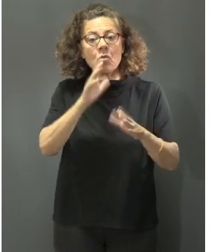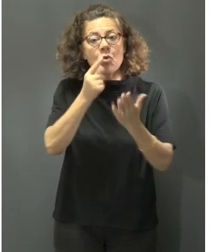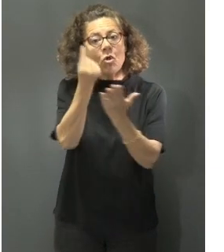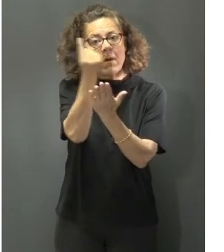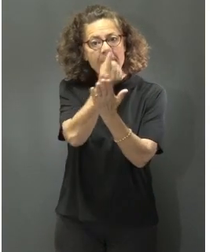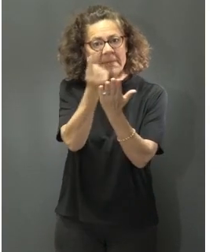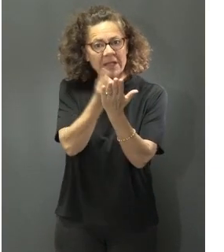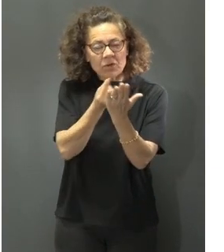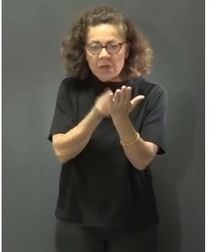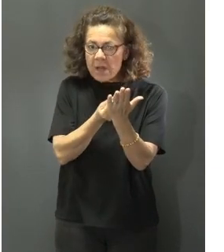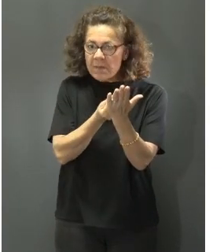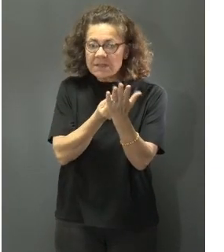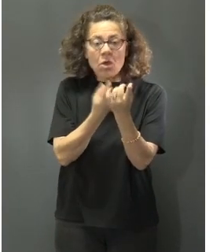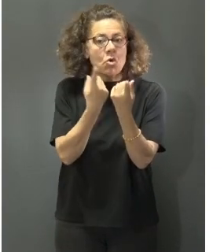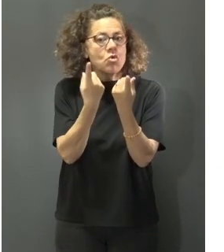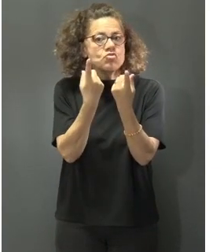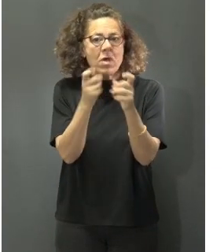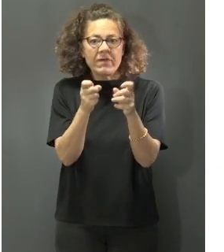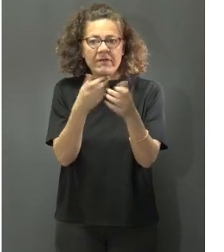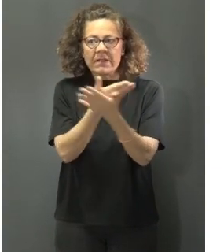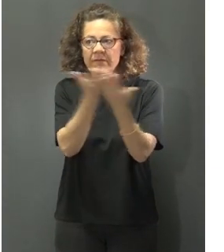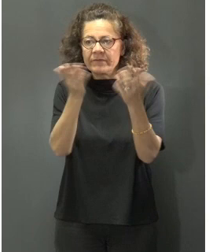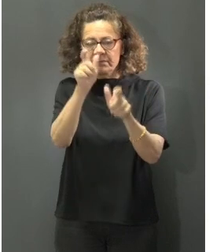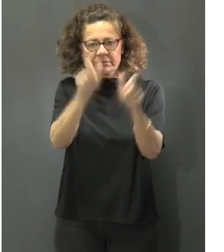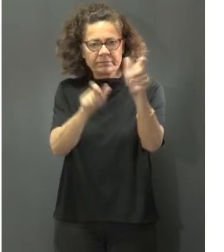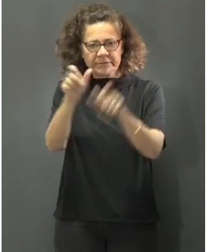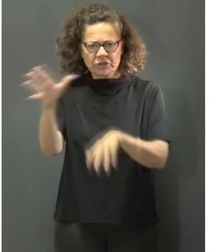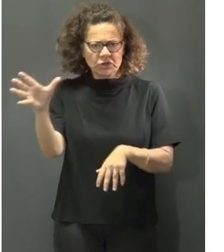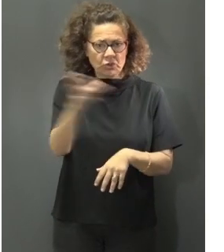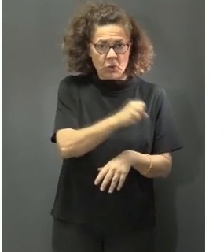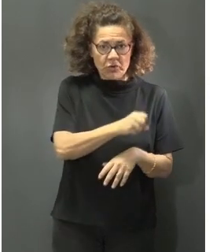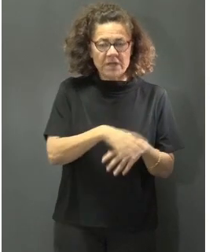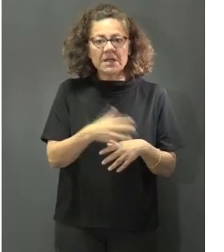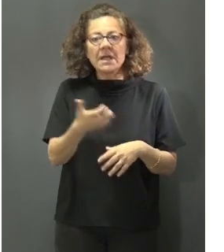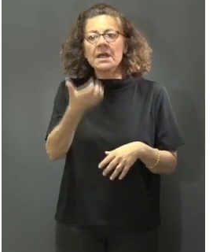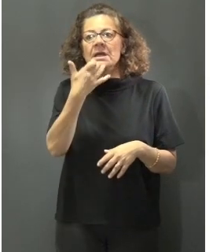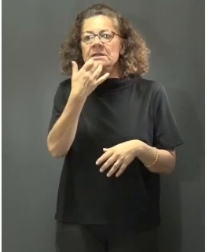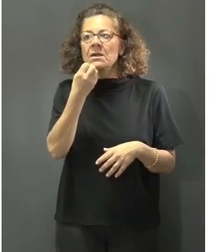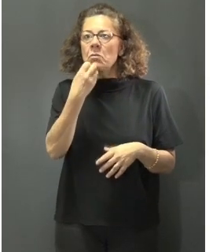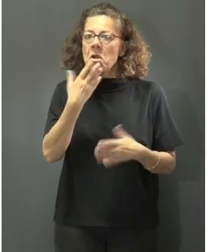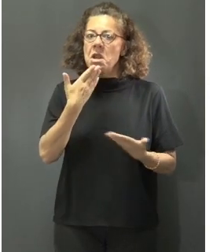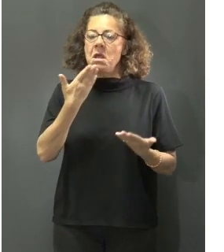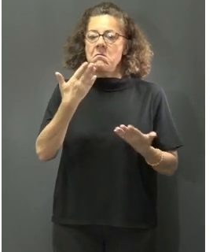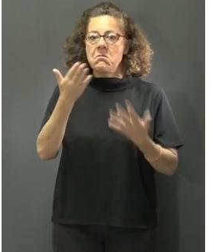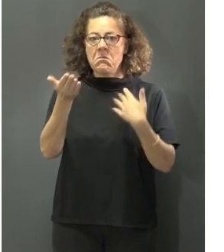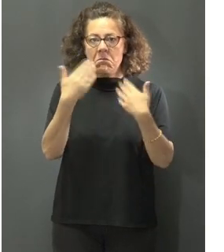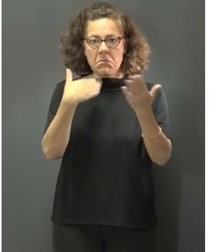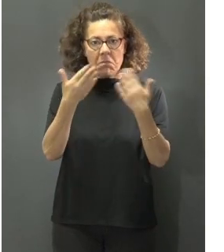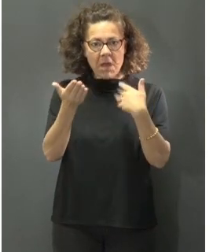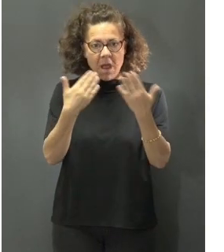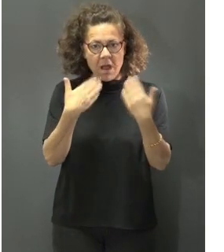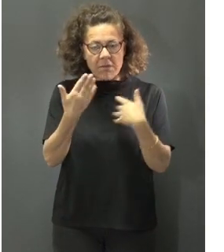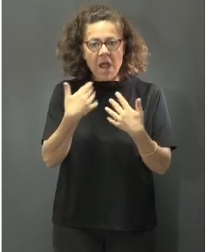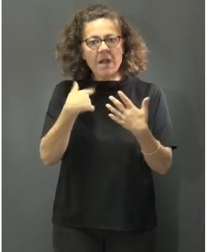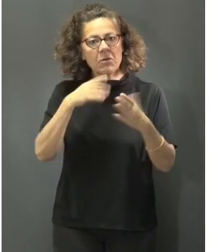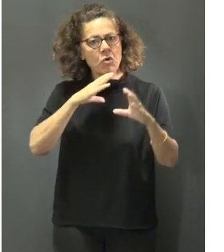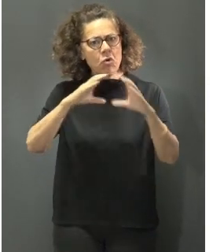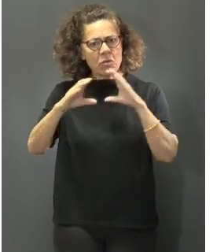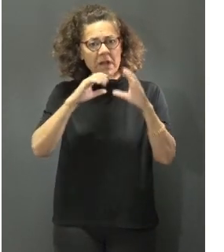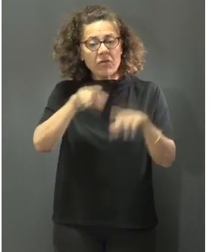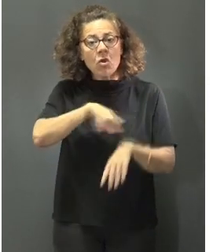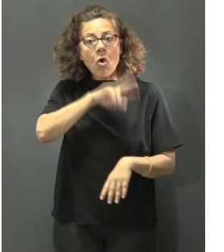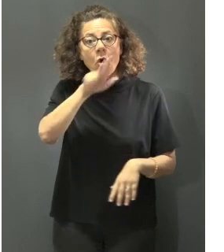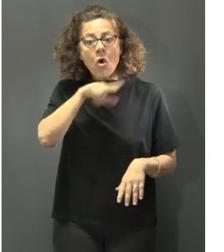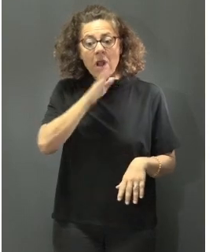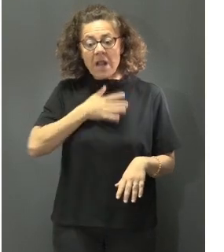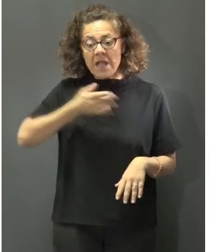pictogramas no va a ser necesaria para todas las personas. Si tenemos buena competencia en comunicación oral, que